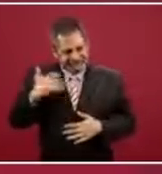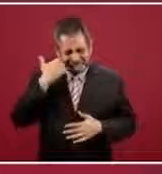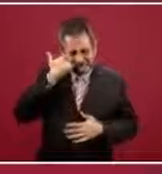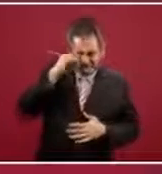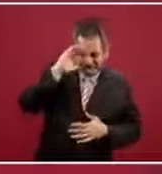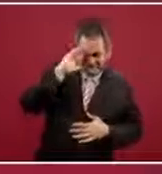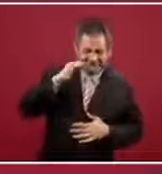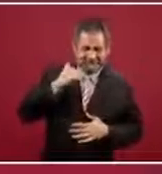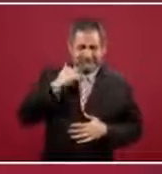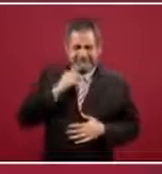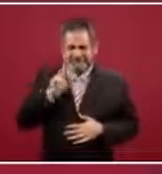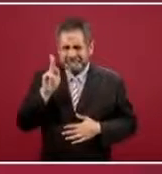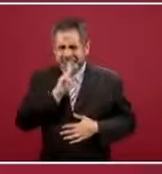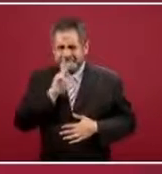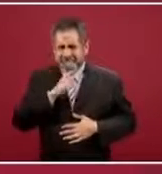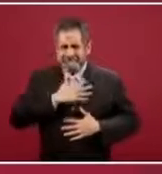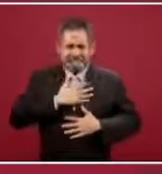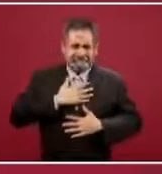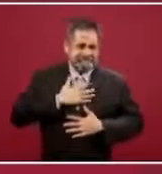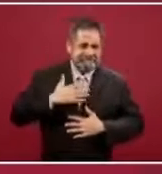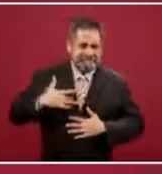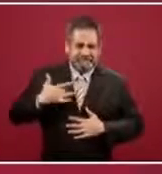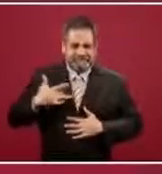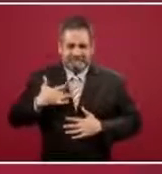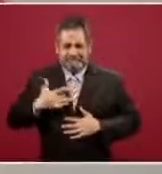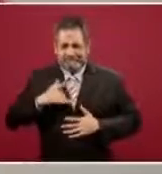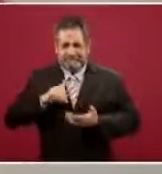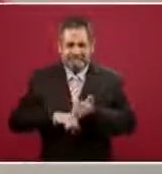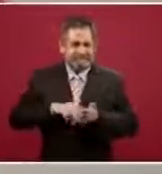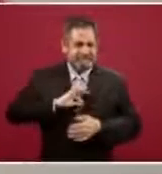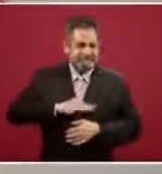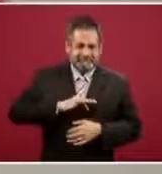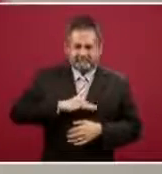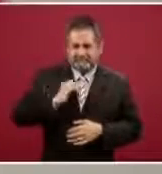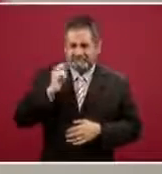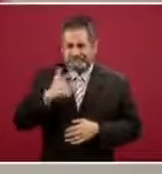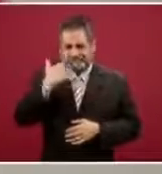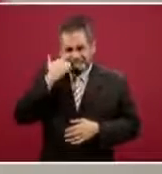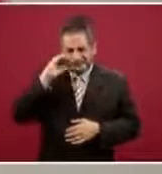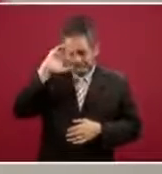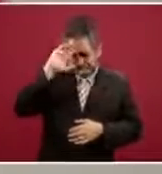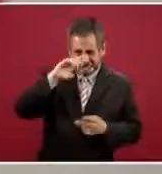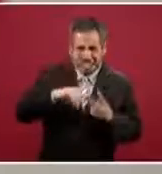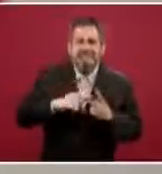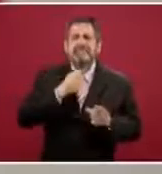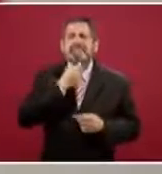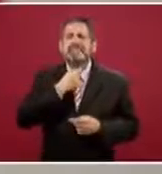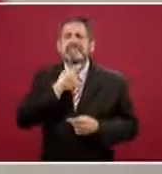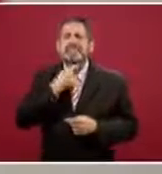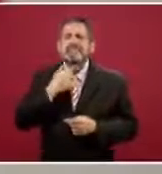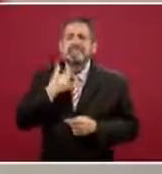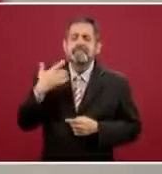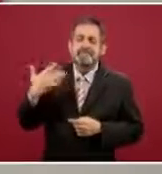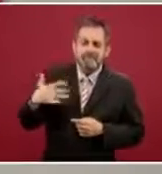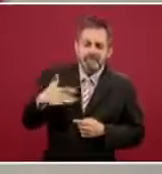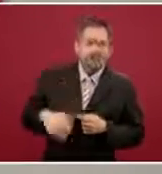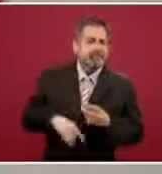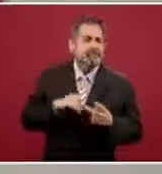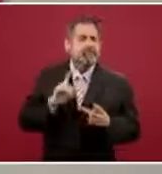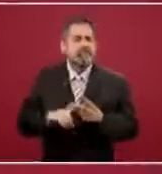síntomas respiratorios síntomas de una infección respiratoria fiebre dolor de garganta tos